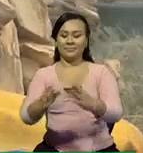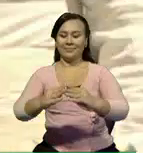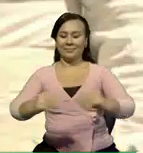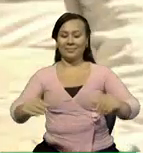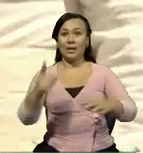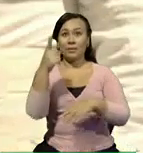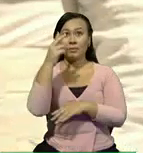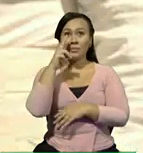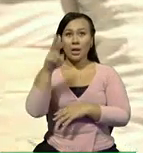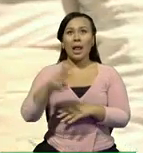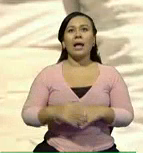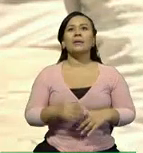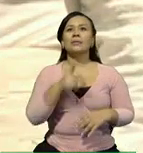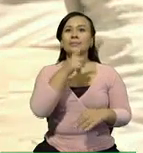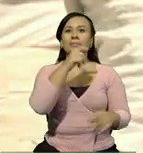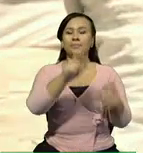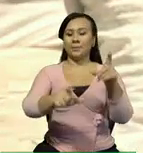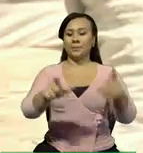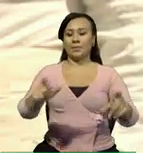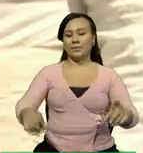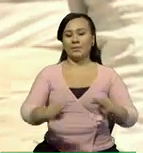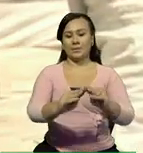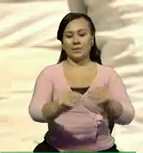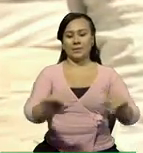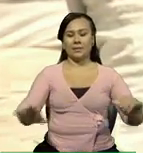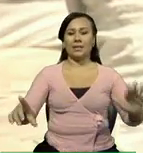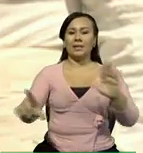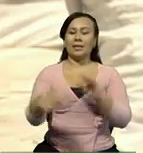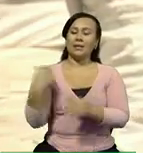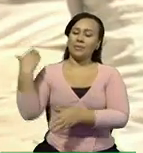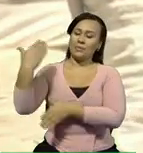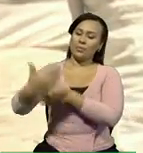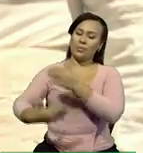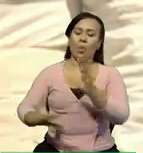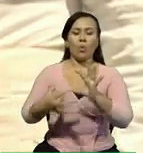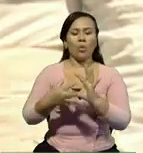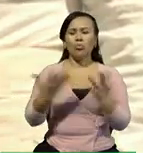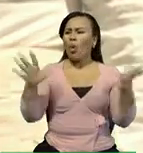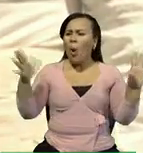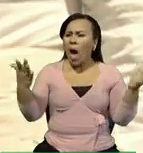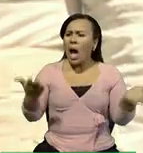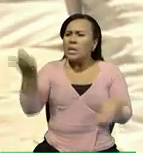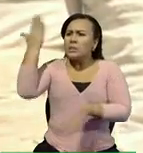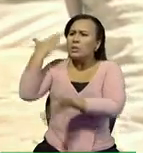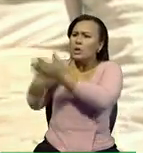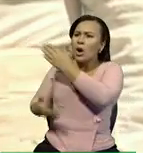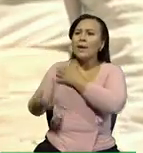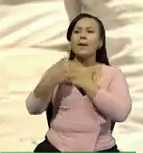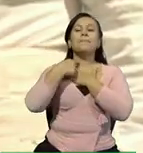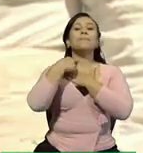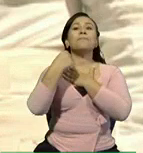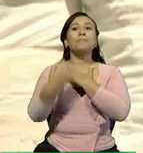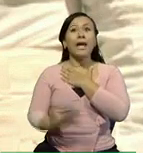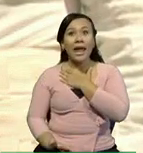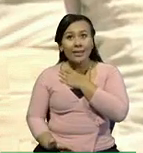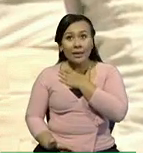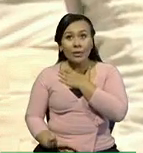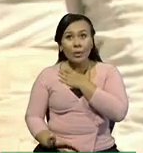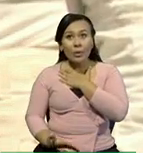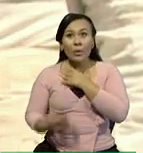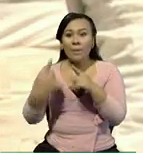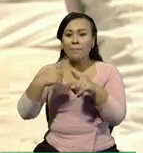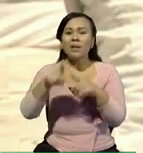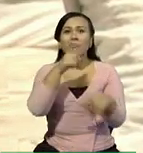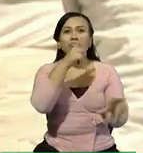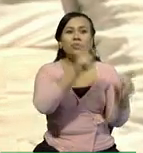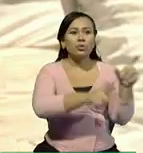Cayambe. Un pueblo que no tiene leyendas está dormido, pero un pueblo que no tiene mitos está